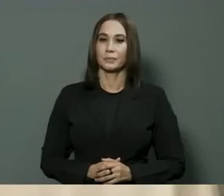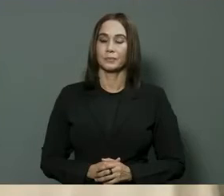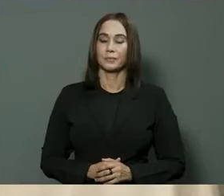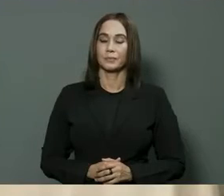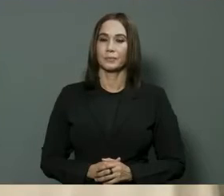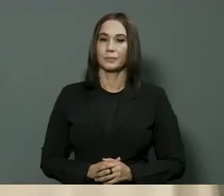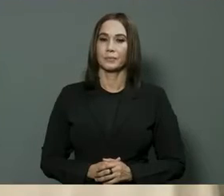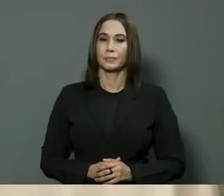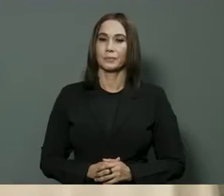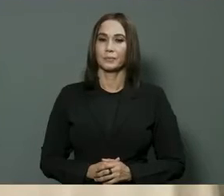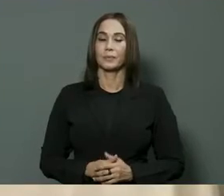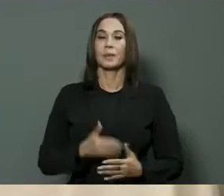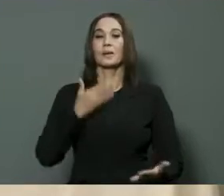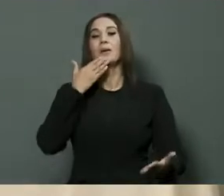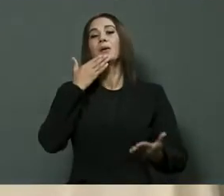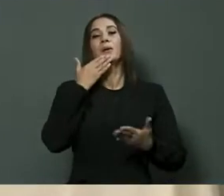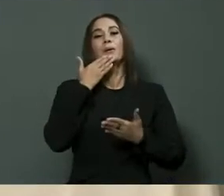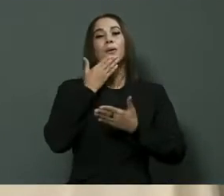Buenas tardes.